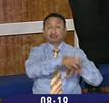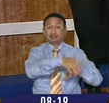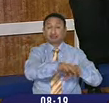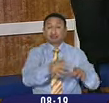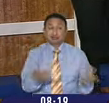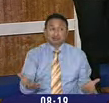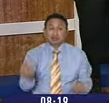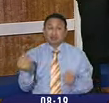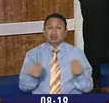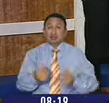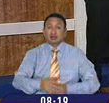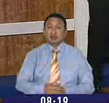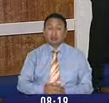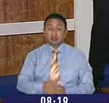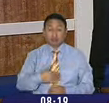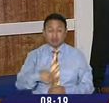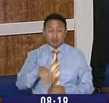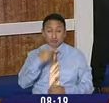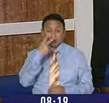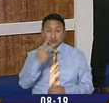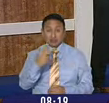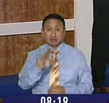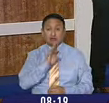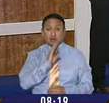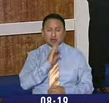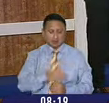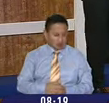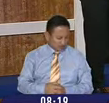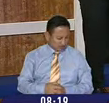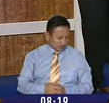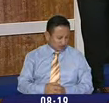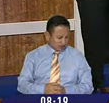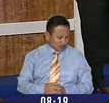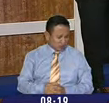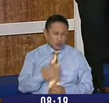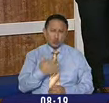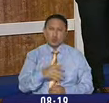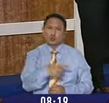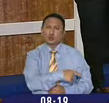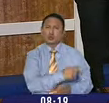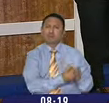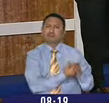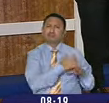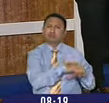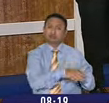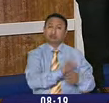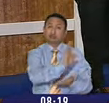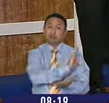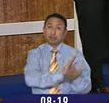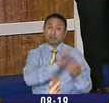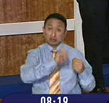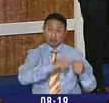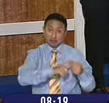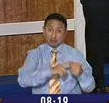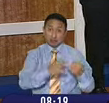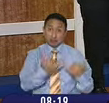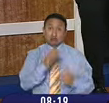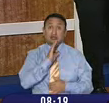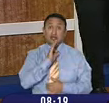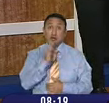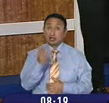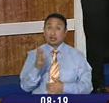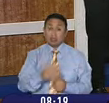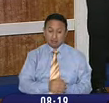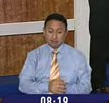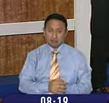agua. Entonces... Yo vi una fuga de agua y que me causaba un dolor porque recuerde que hay barrios de Quito que se van a quedar sin agua. Y yo